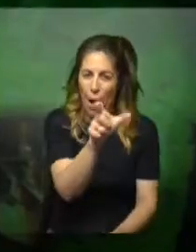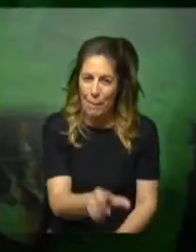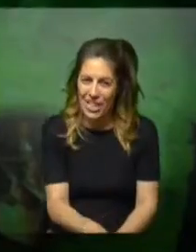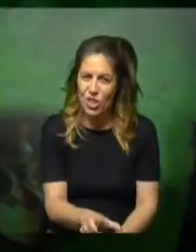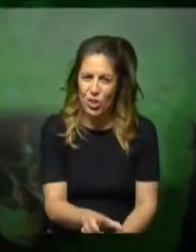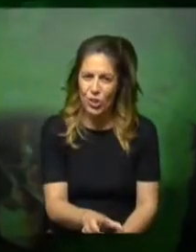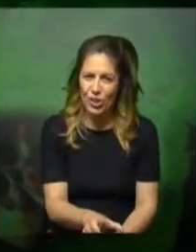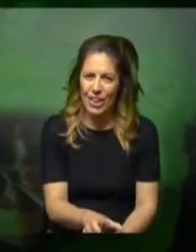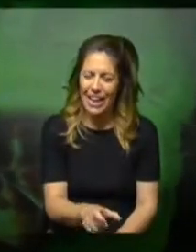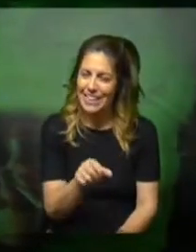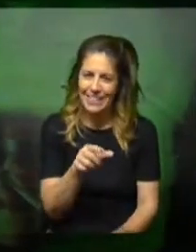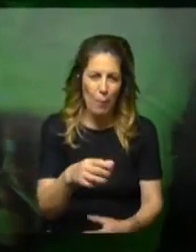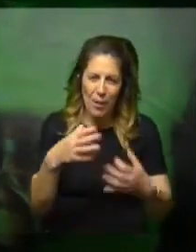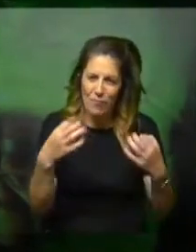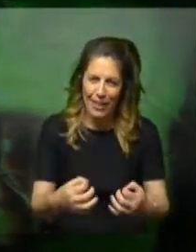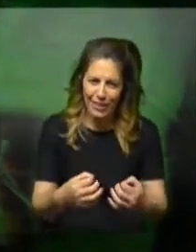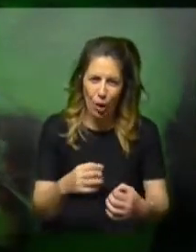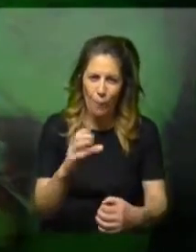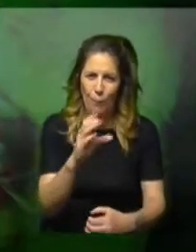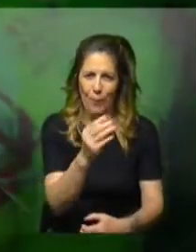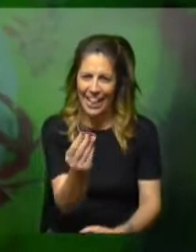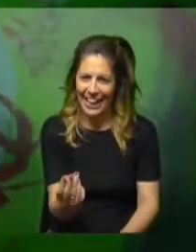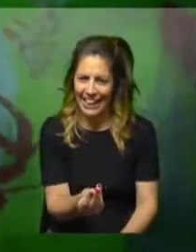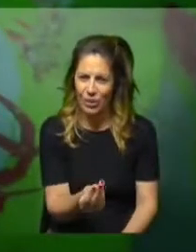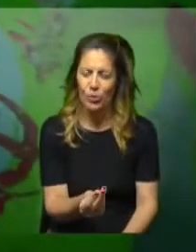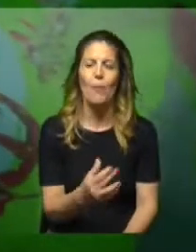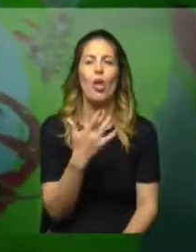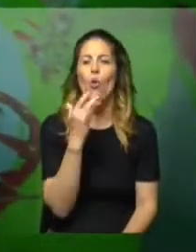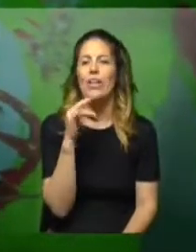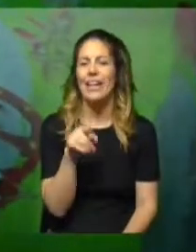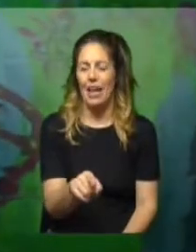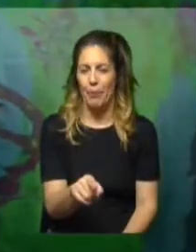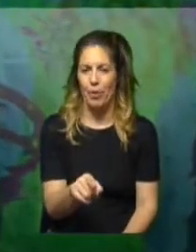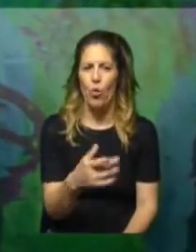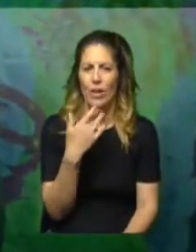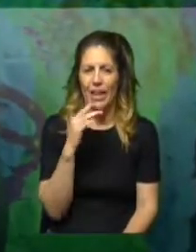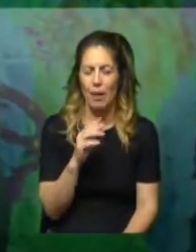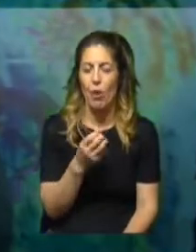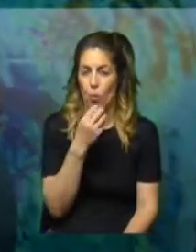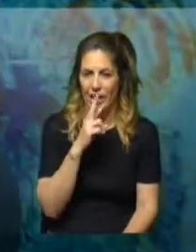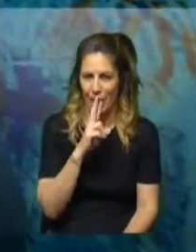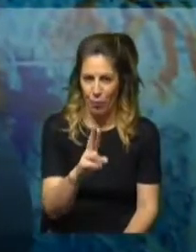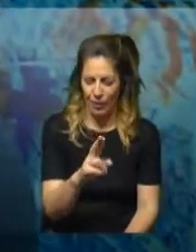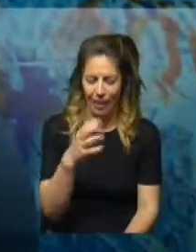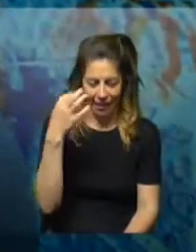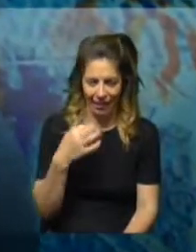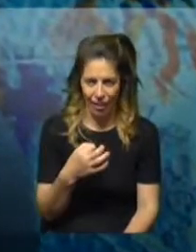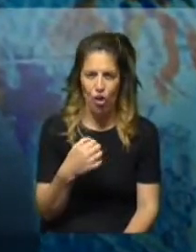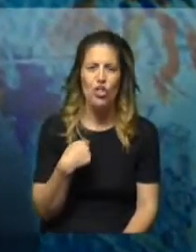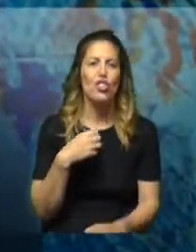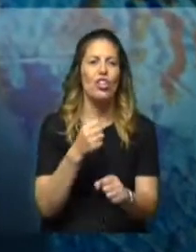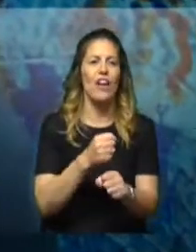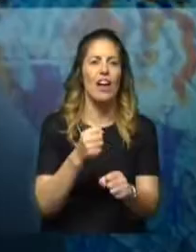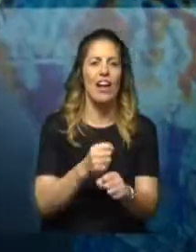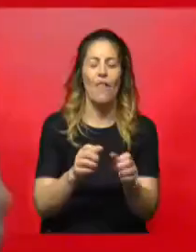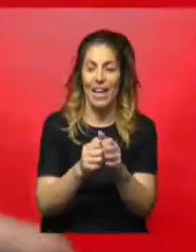es para caricatura te pongo un ejemplo creo que va a ser una buena respuesta hace yo trabajo en el día